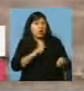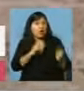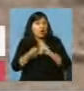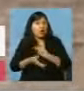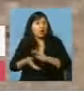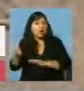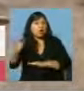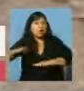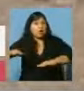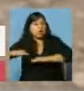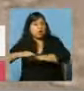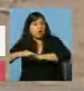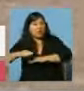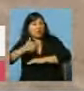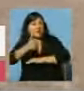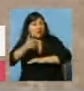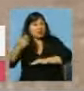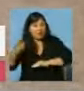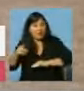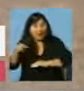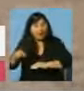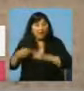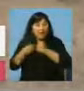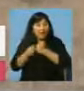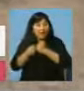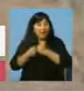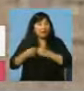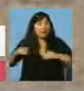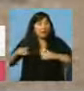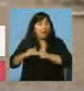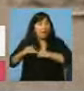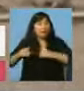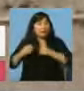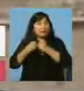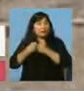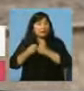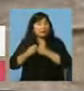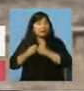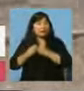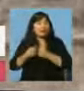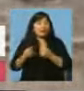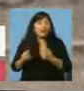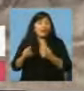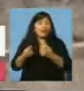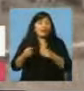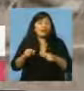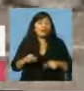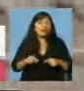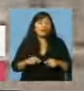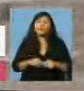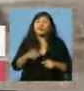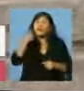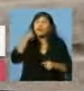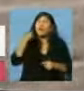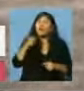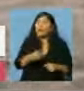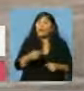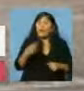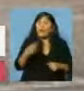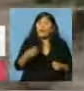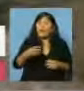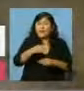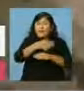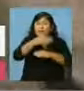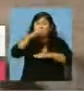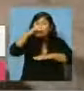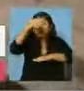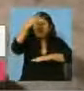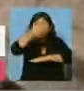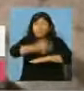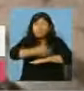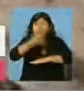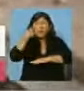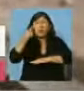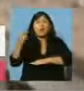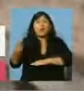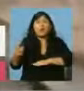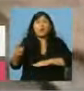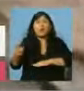iluminación y por la cual transitan a alta velocidad, ¿no?, los vehículos. ¿Cuál es el justificativo que da el municipio de Libertador al puesto